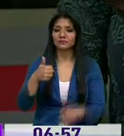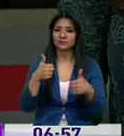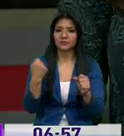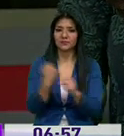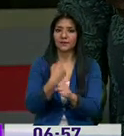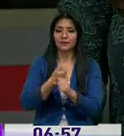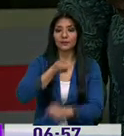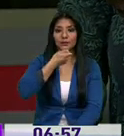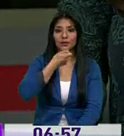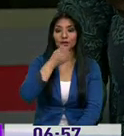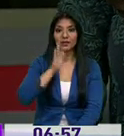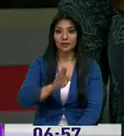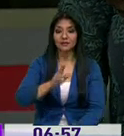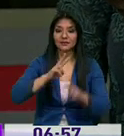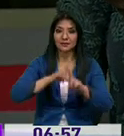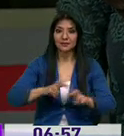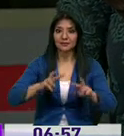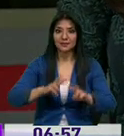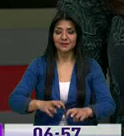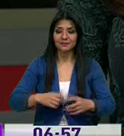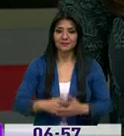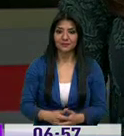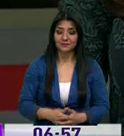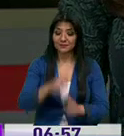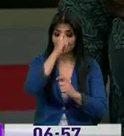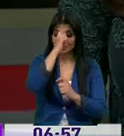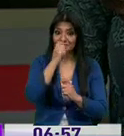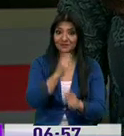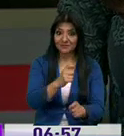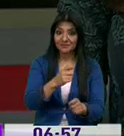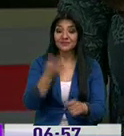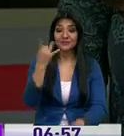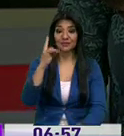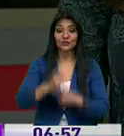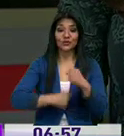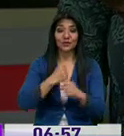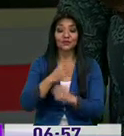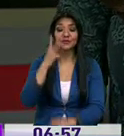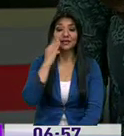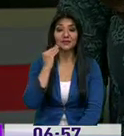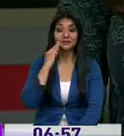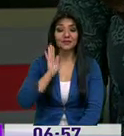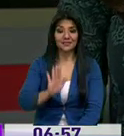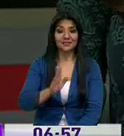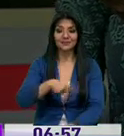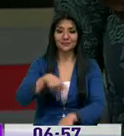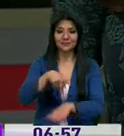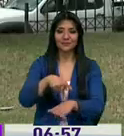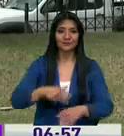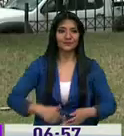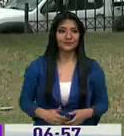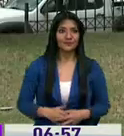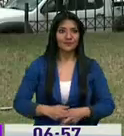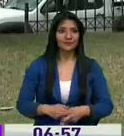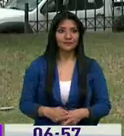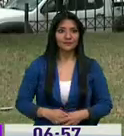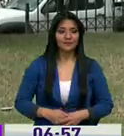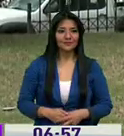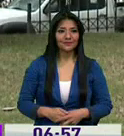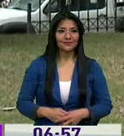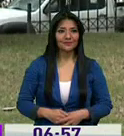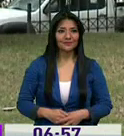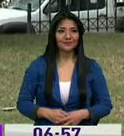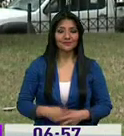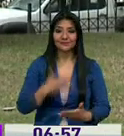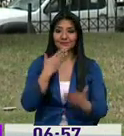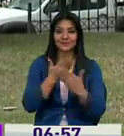trayectoria periodística e investigativa. Un mérito que ha cosechado tras 18 años de experiencia en esta profesión. Gracias, buenas tardes. Y en